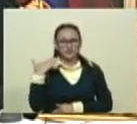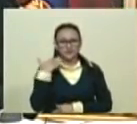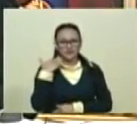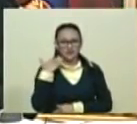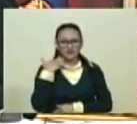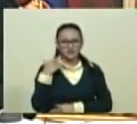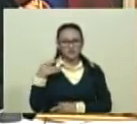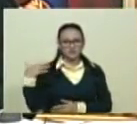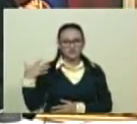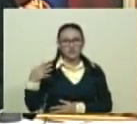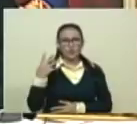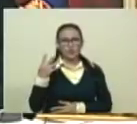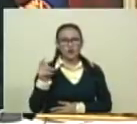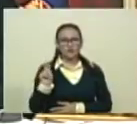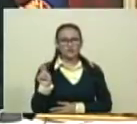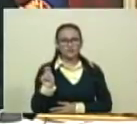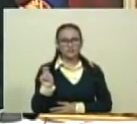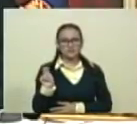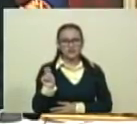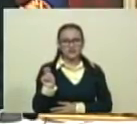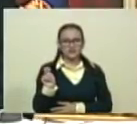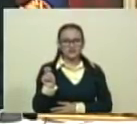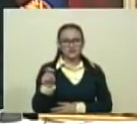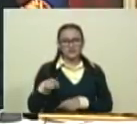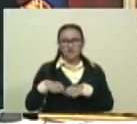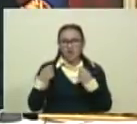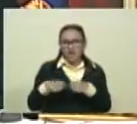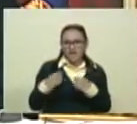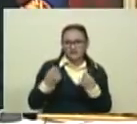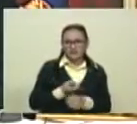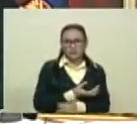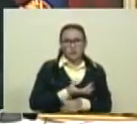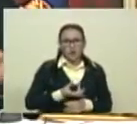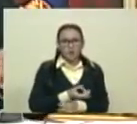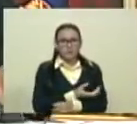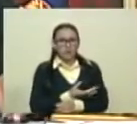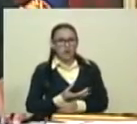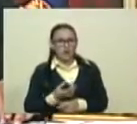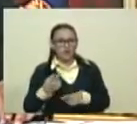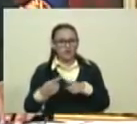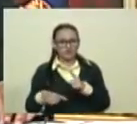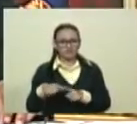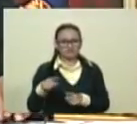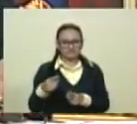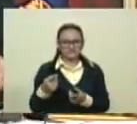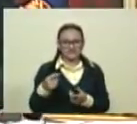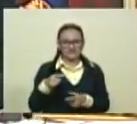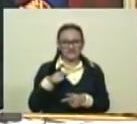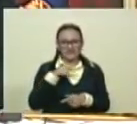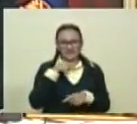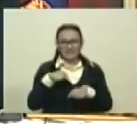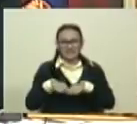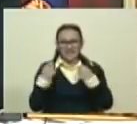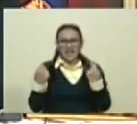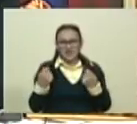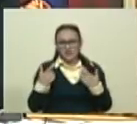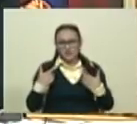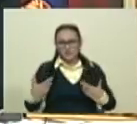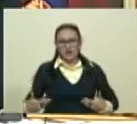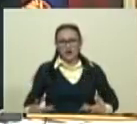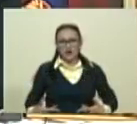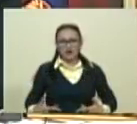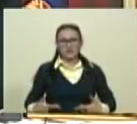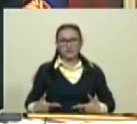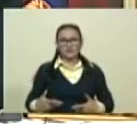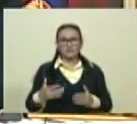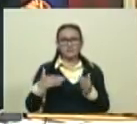estos 4 meses de violencia, daño humano, con